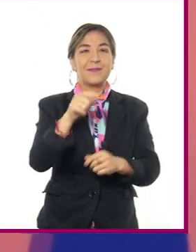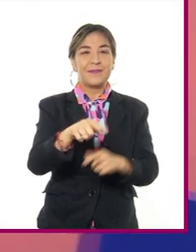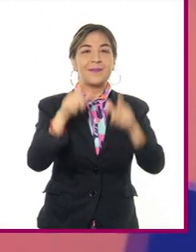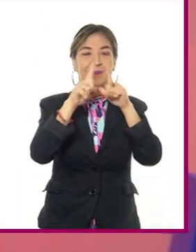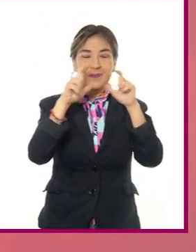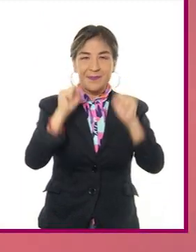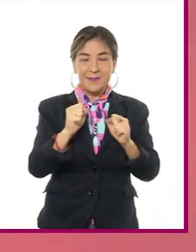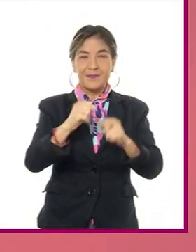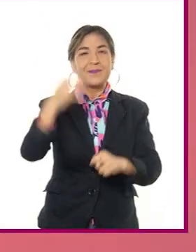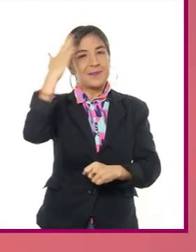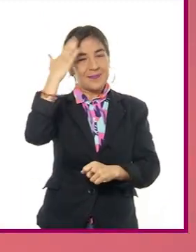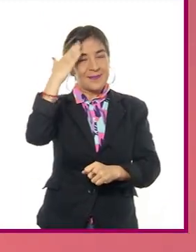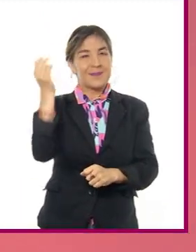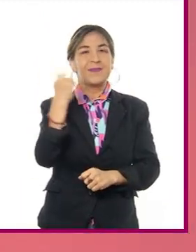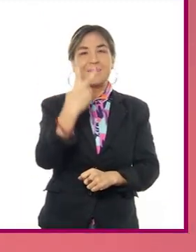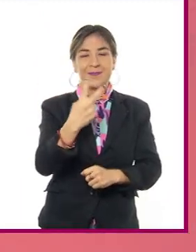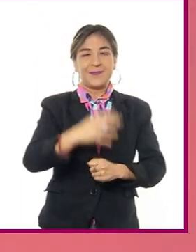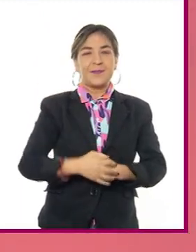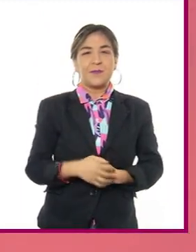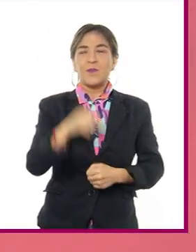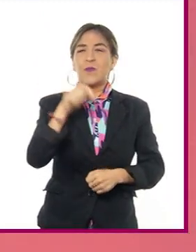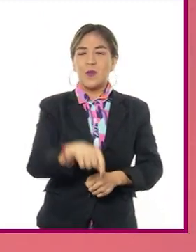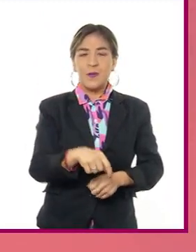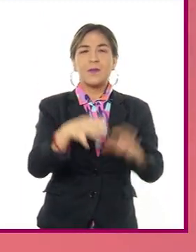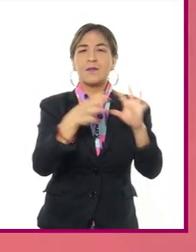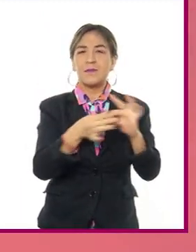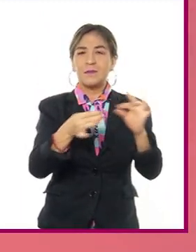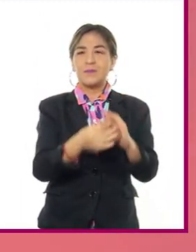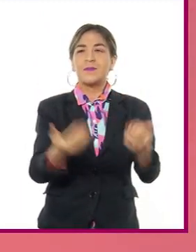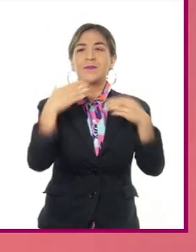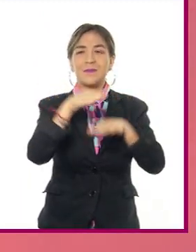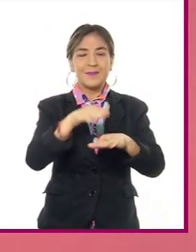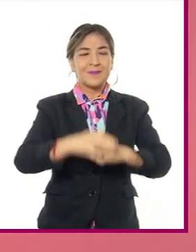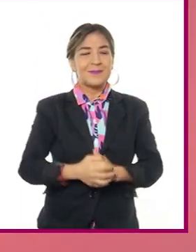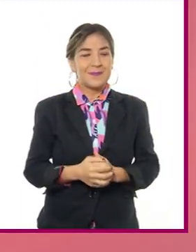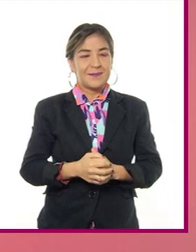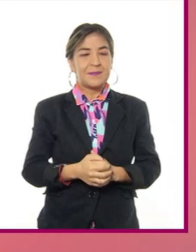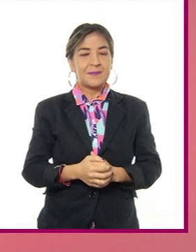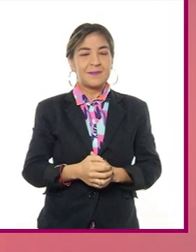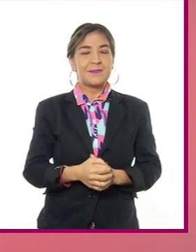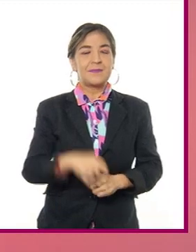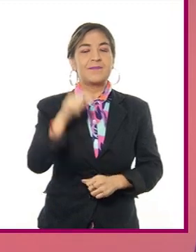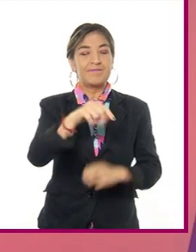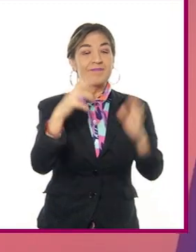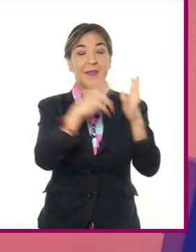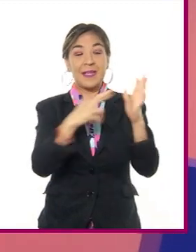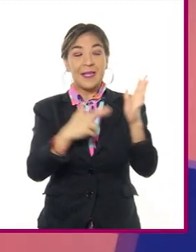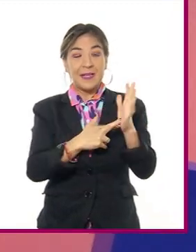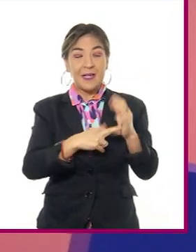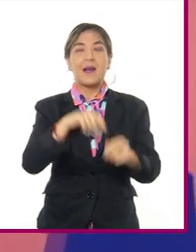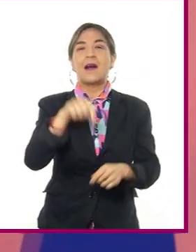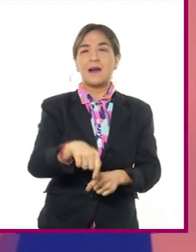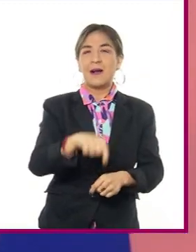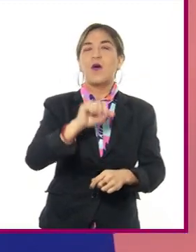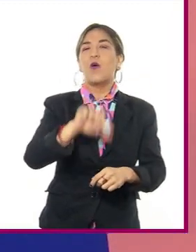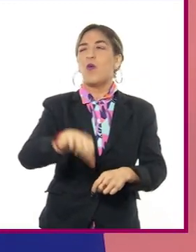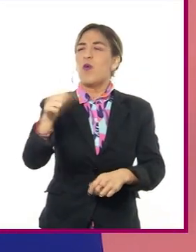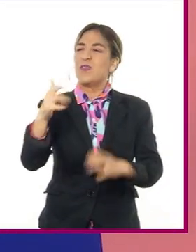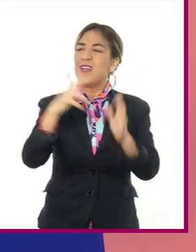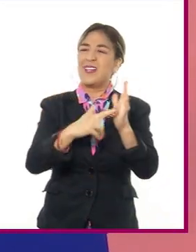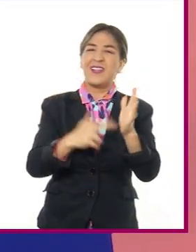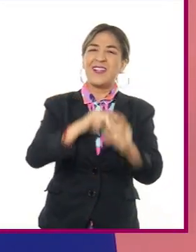Lengua Materna 2. Hoy hablaremos sobre esta regla aquí y esta otra allá. Con esto nos referimos